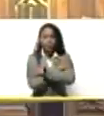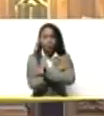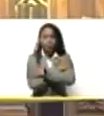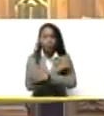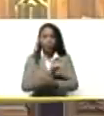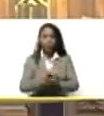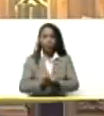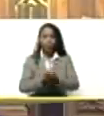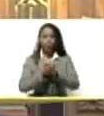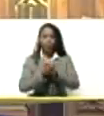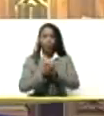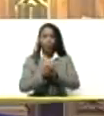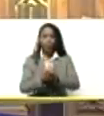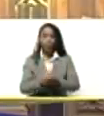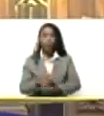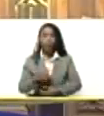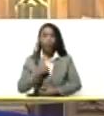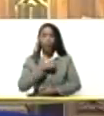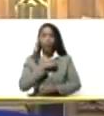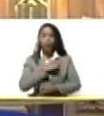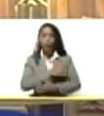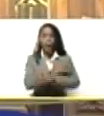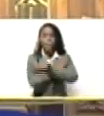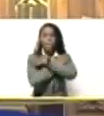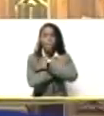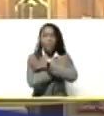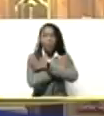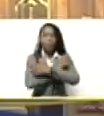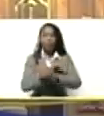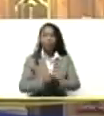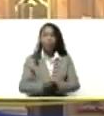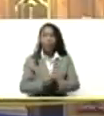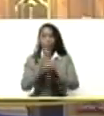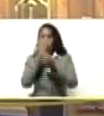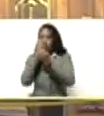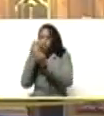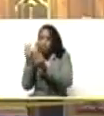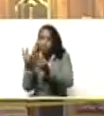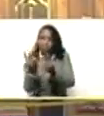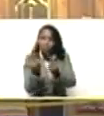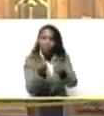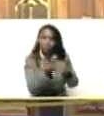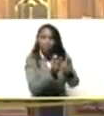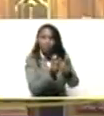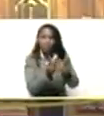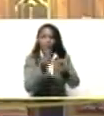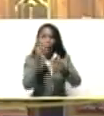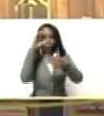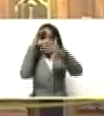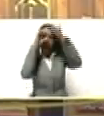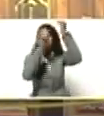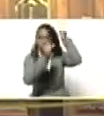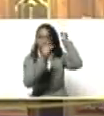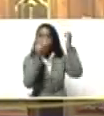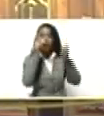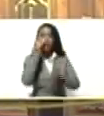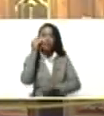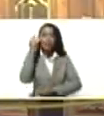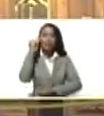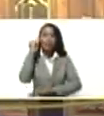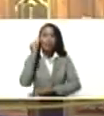nacional y creo que ha cumplido un papel estelar y merece el reconocimiento de nuestro país como